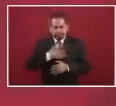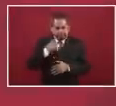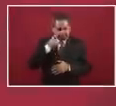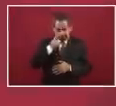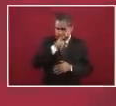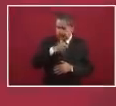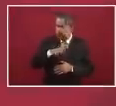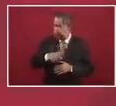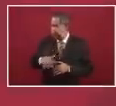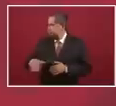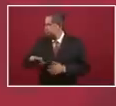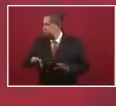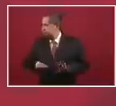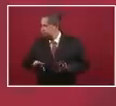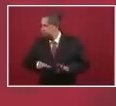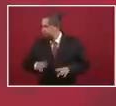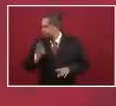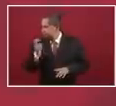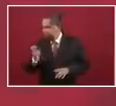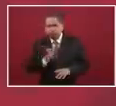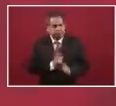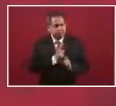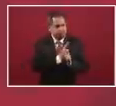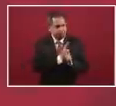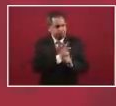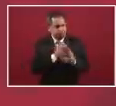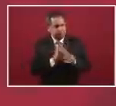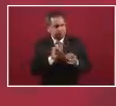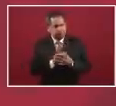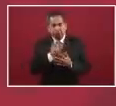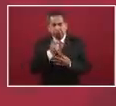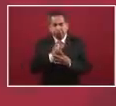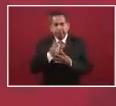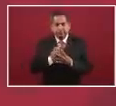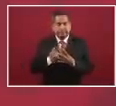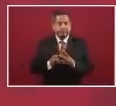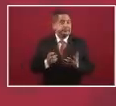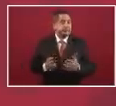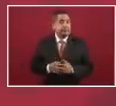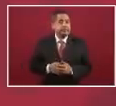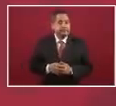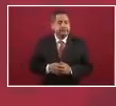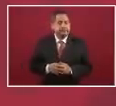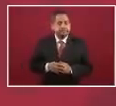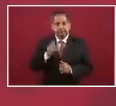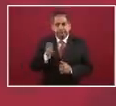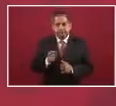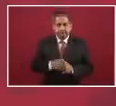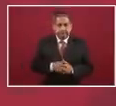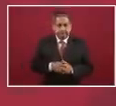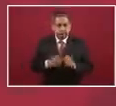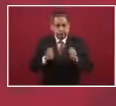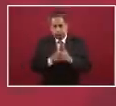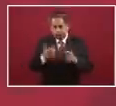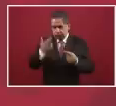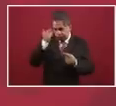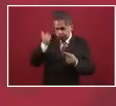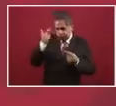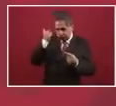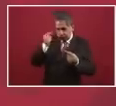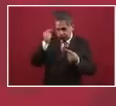de argumentos y de la razón. Es que cuando ni siquiera ellos me lo